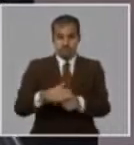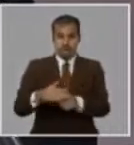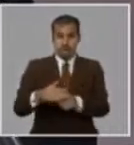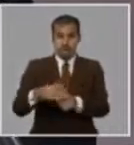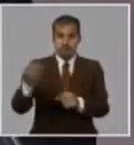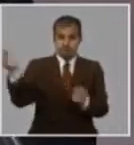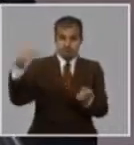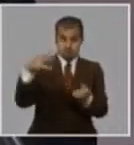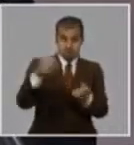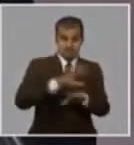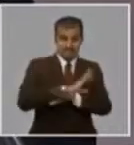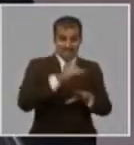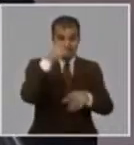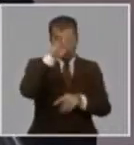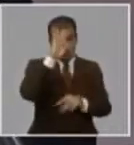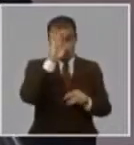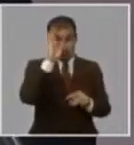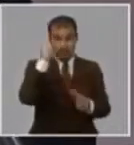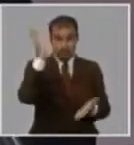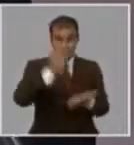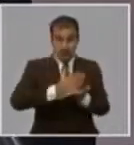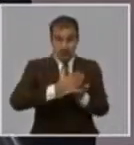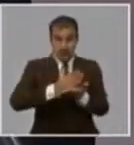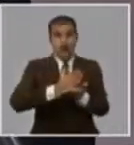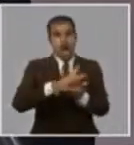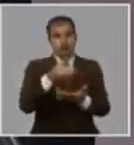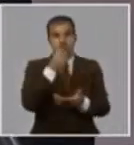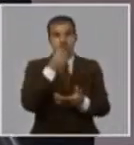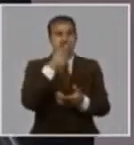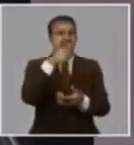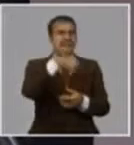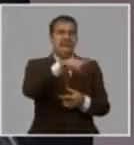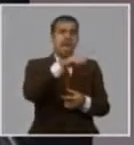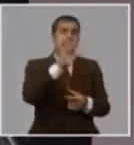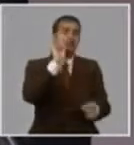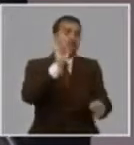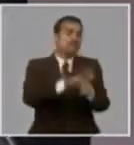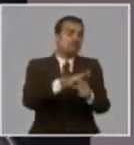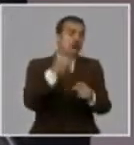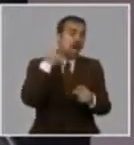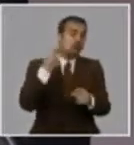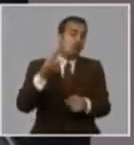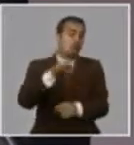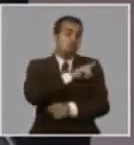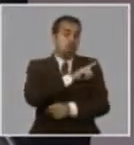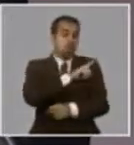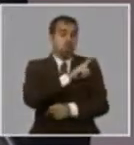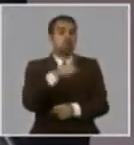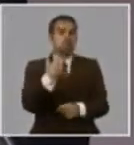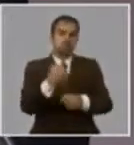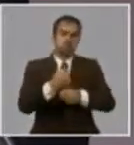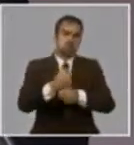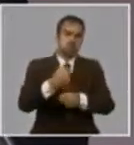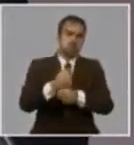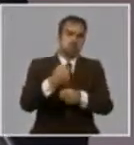dando soluciones a los servicios más viejos. El año pasado hicimos un esfuerzo extraordinario para